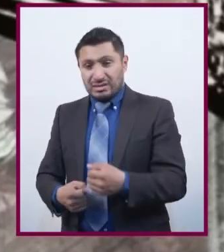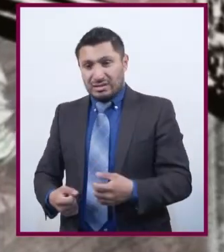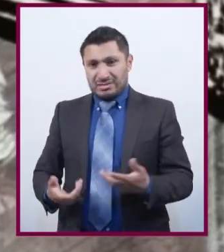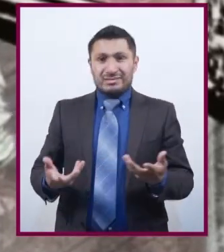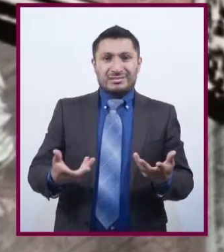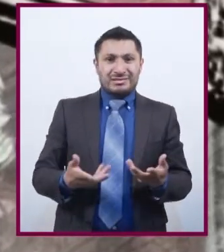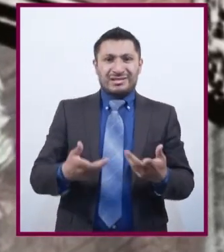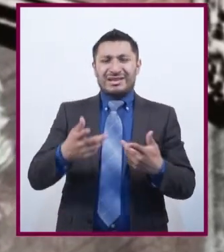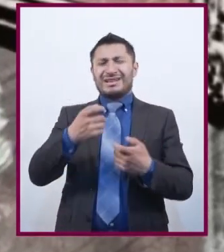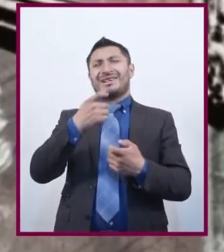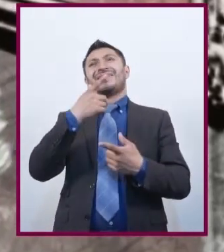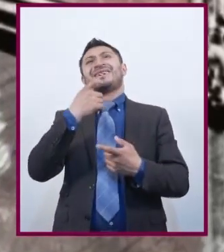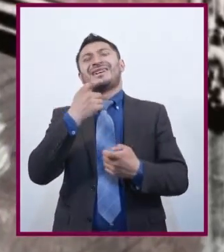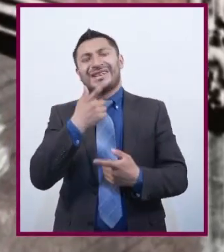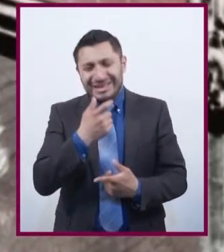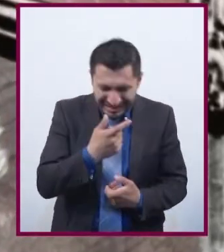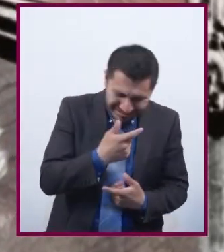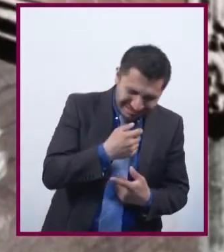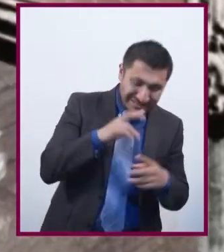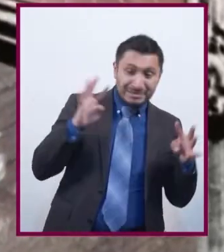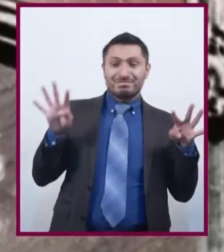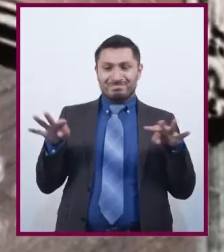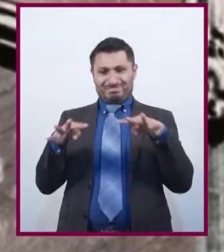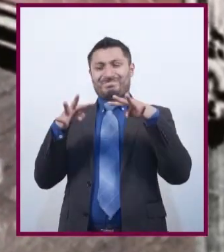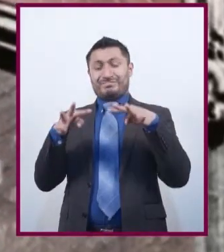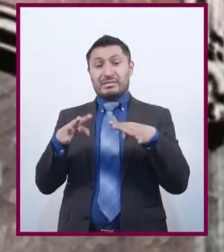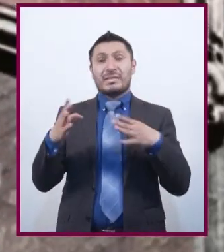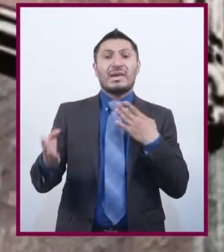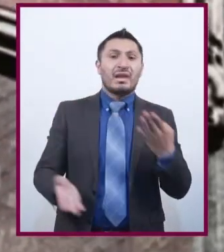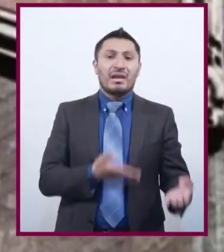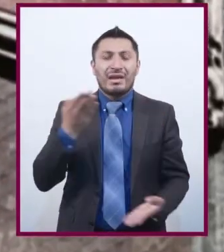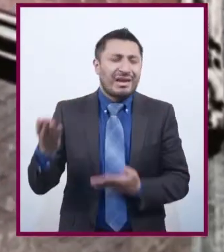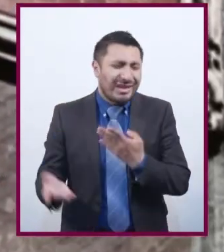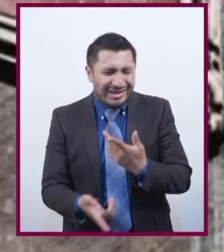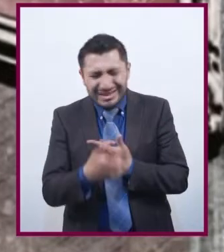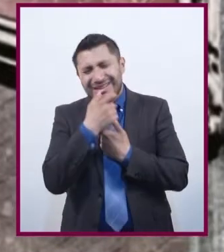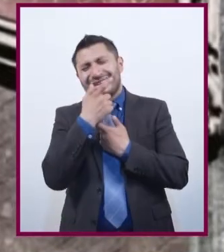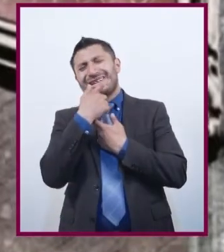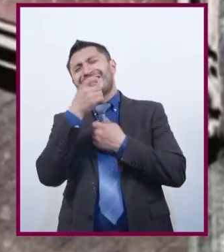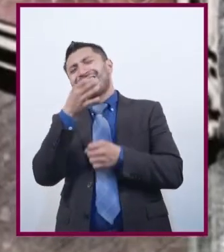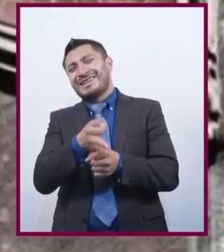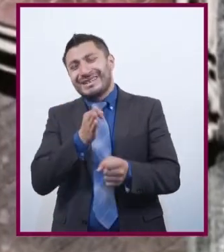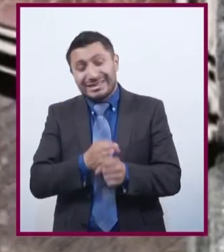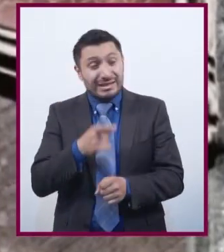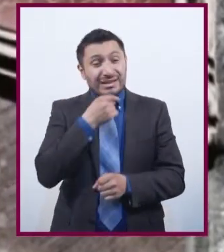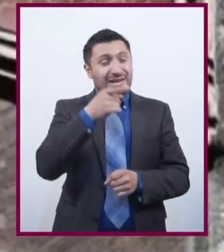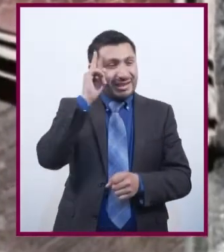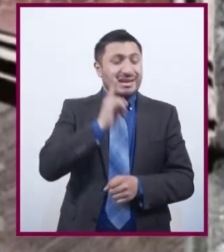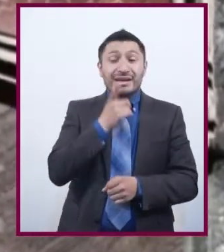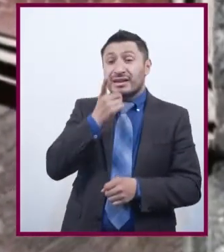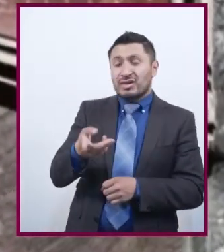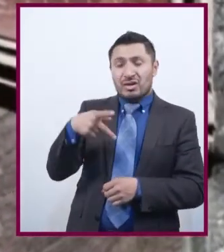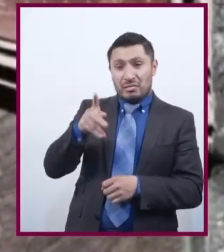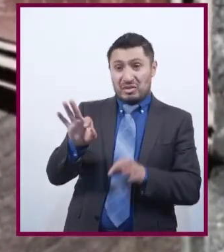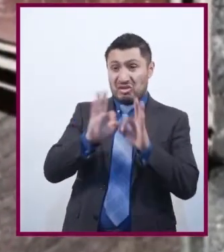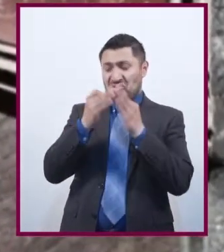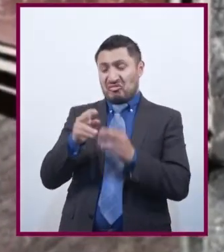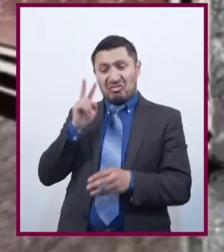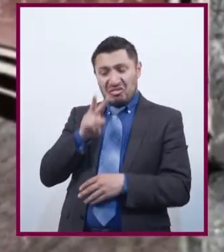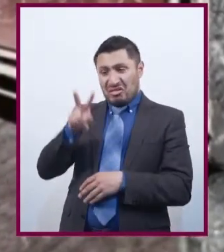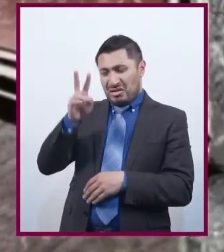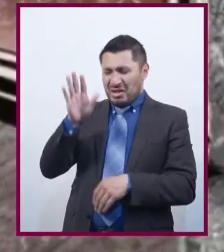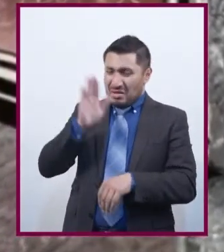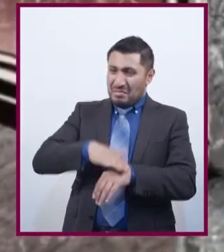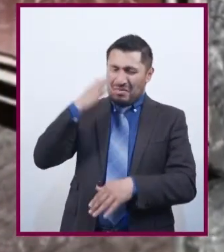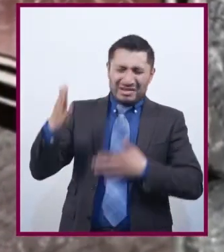fantástico estallaron en enormes carcajadas sus danzas son muy graciosas dijo la infanta pero su